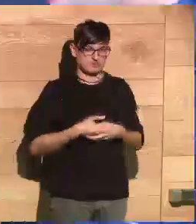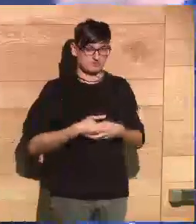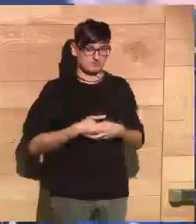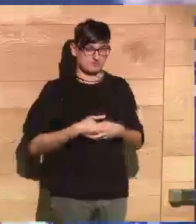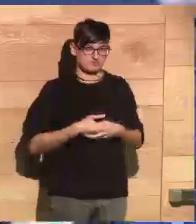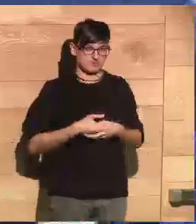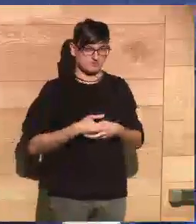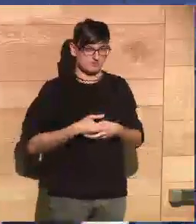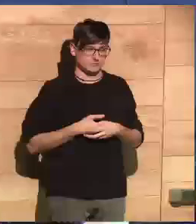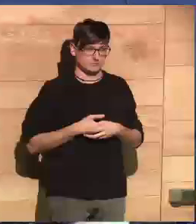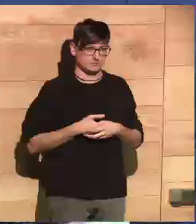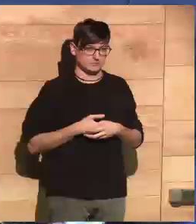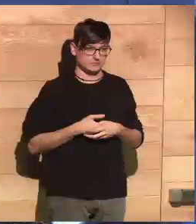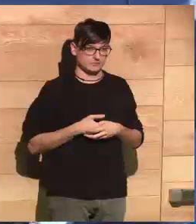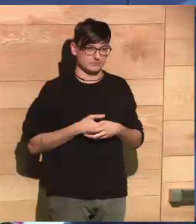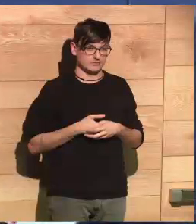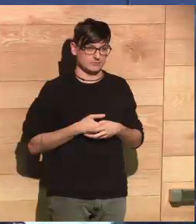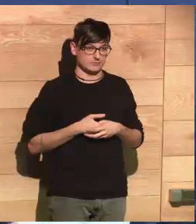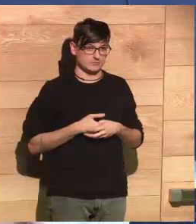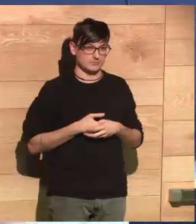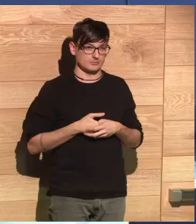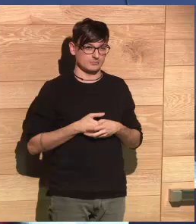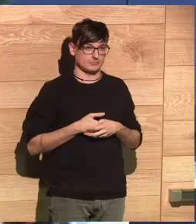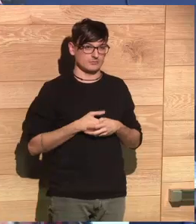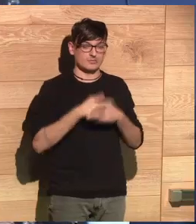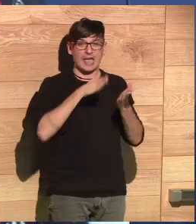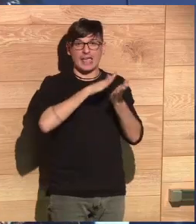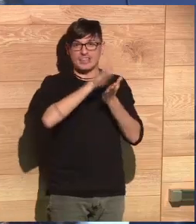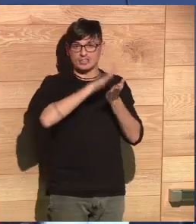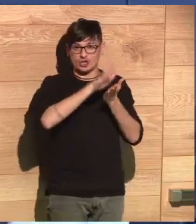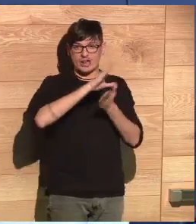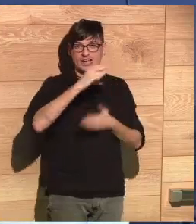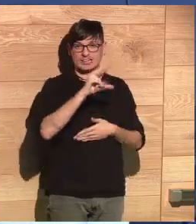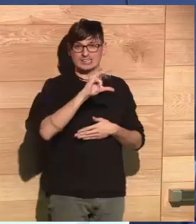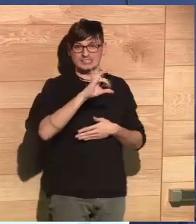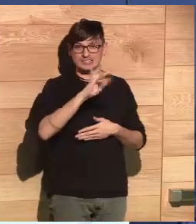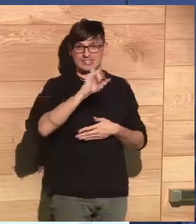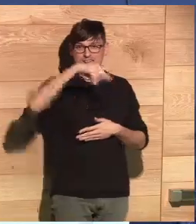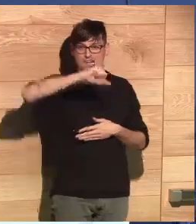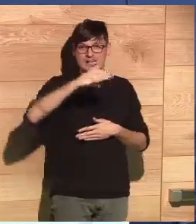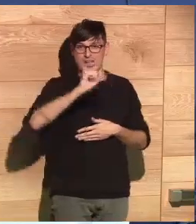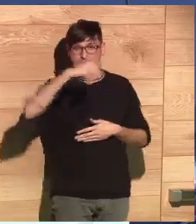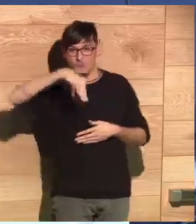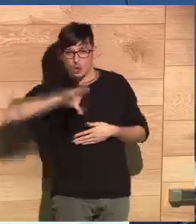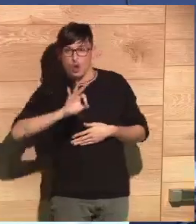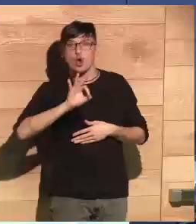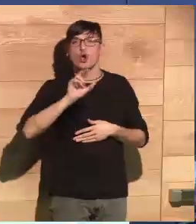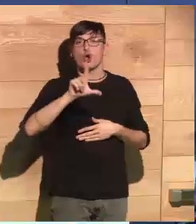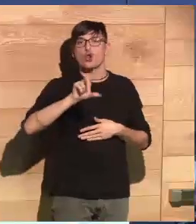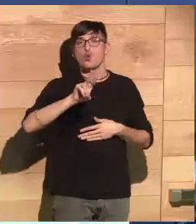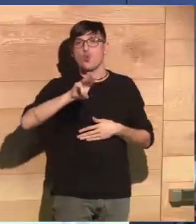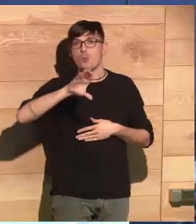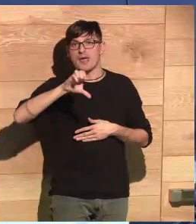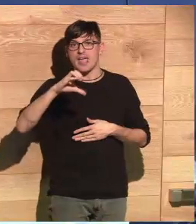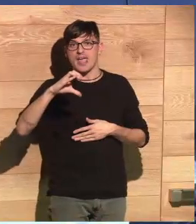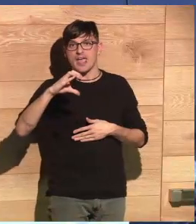A Cristina, me imagino, ¿no? A la editora Cristina Campo. A Lupe Cruz, que ella fue la